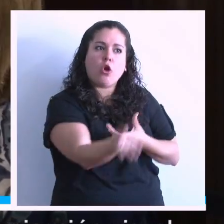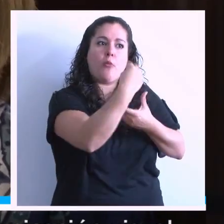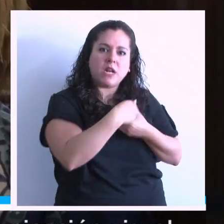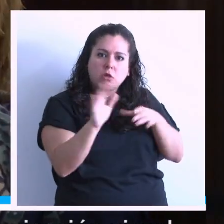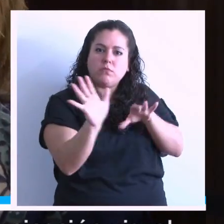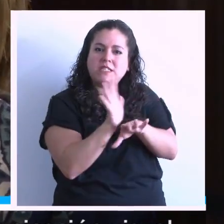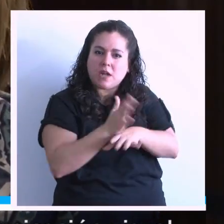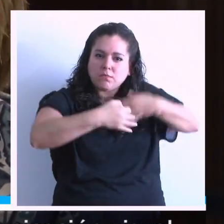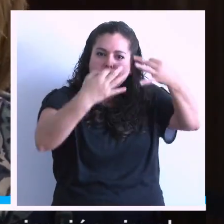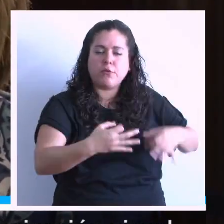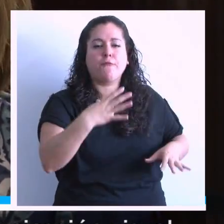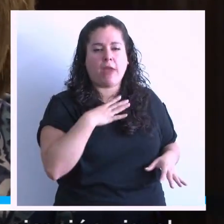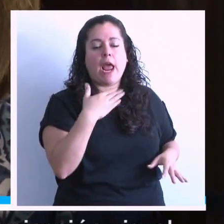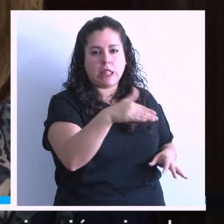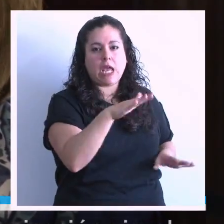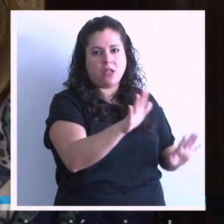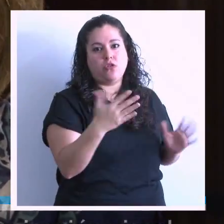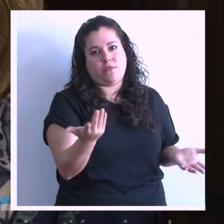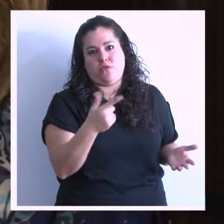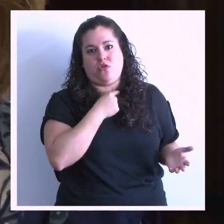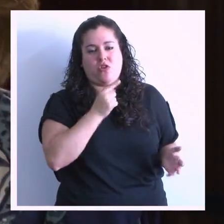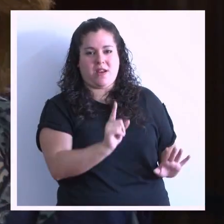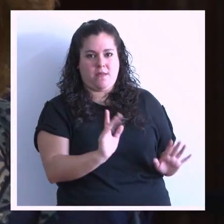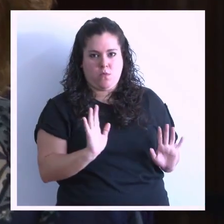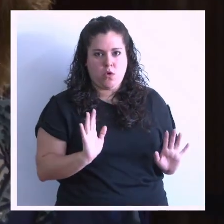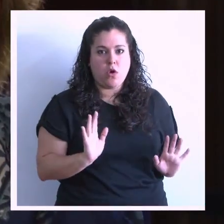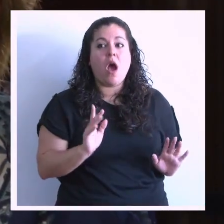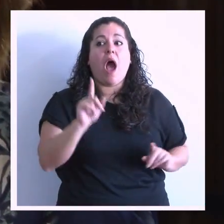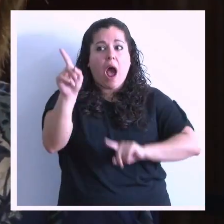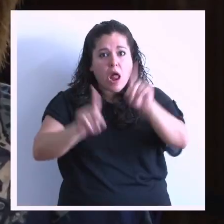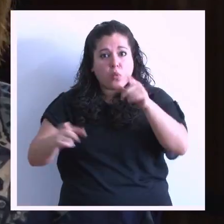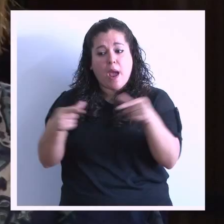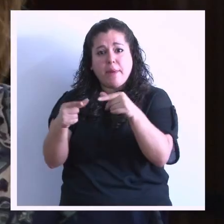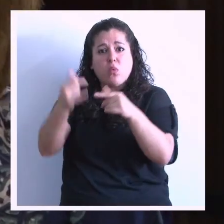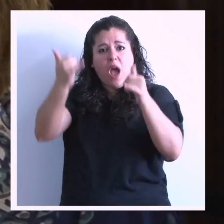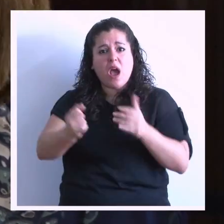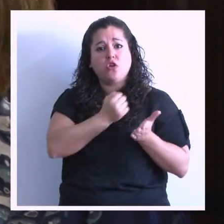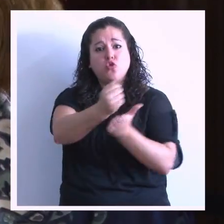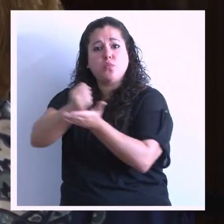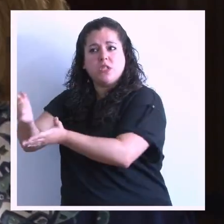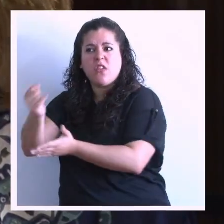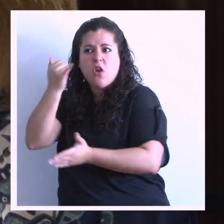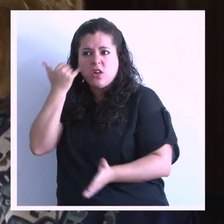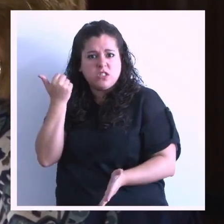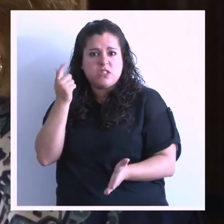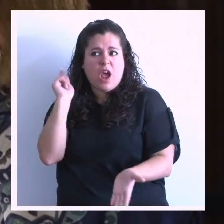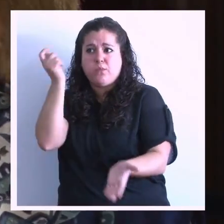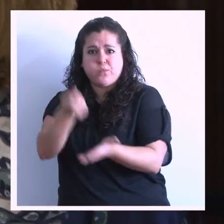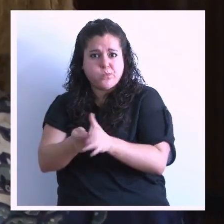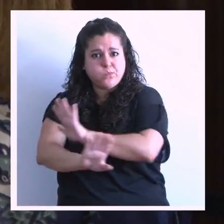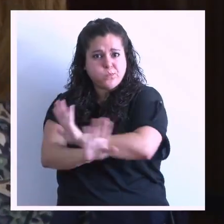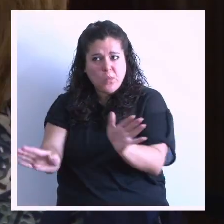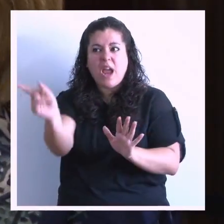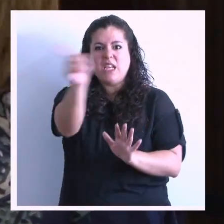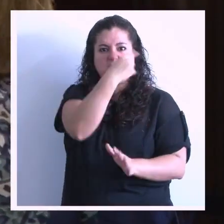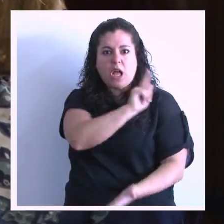incorporarse, digamos, al sistema, así que un poco la idea es que aquellas películas que ya están subsidiadas, que puedan acceder por